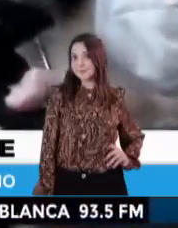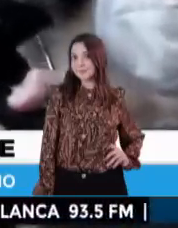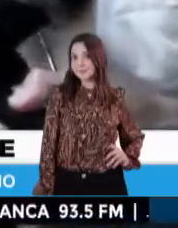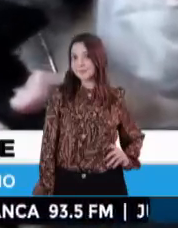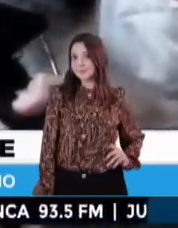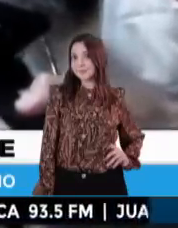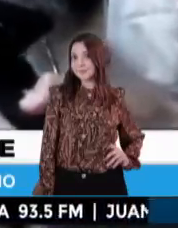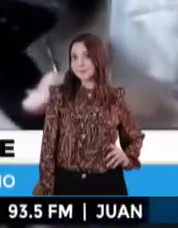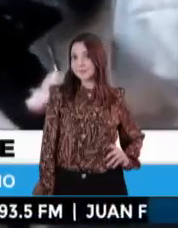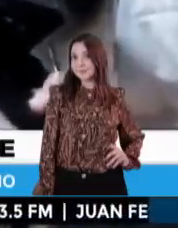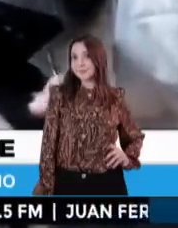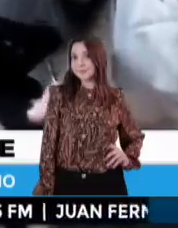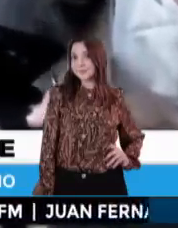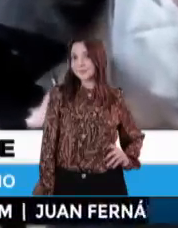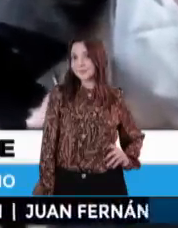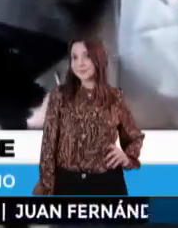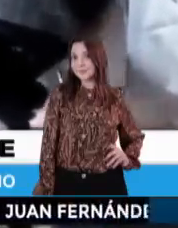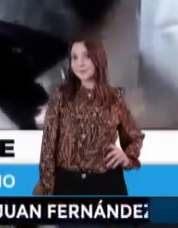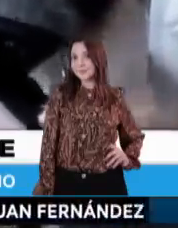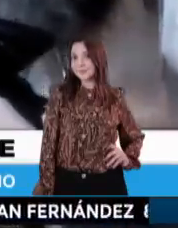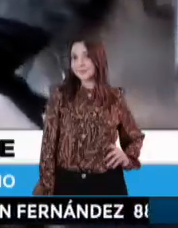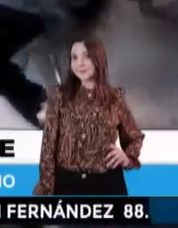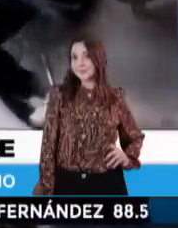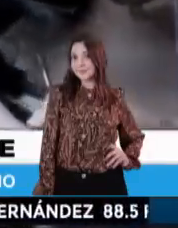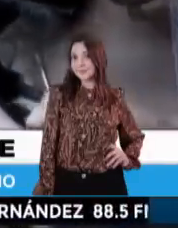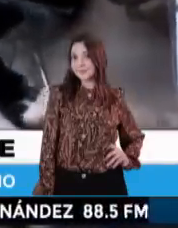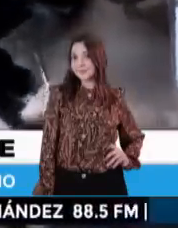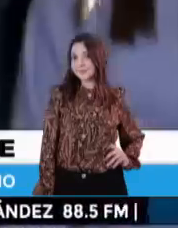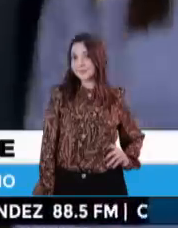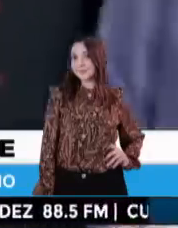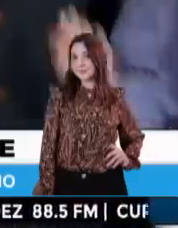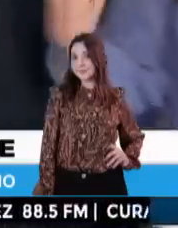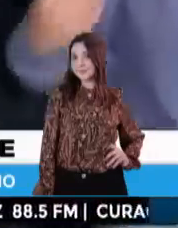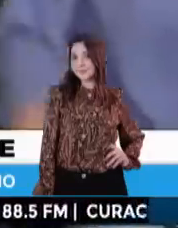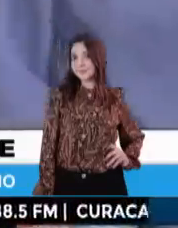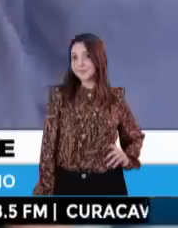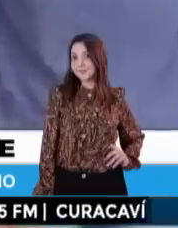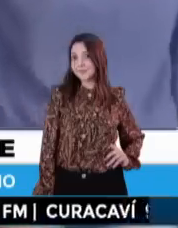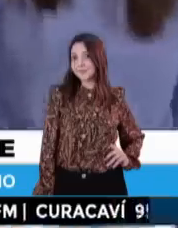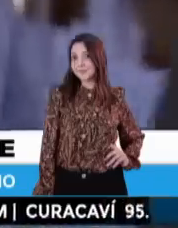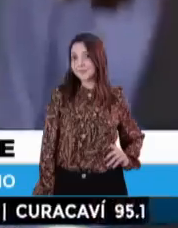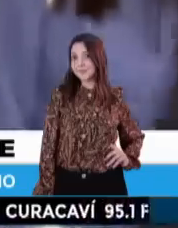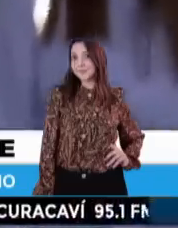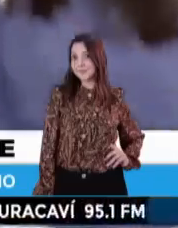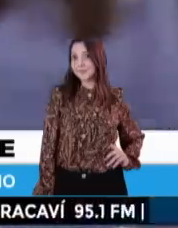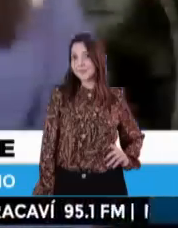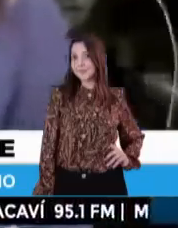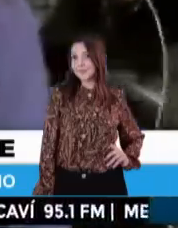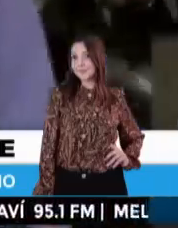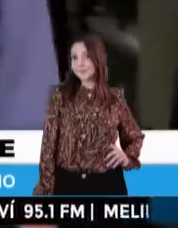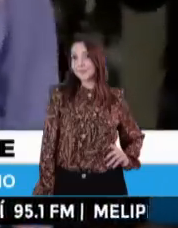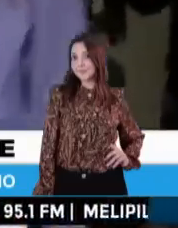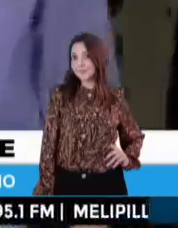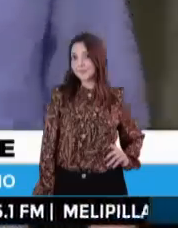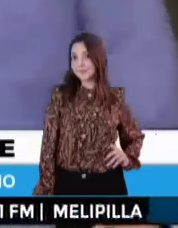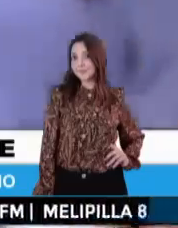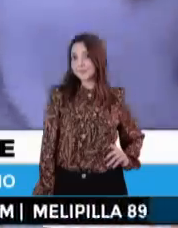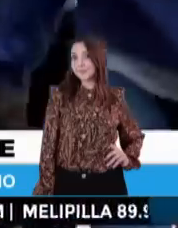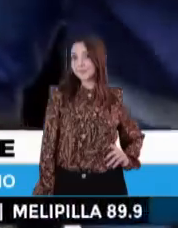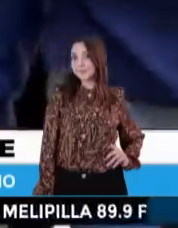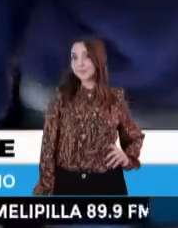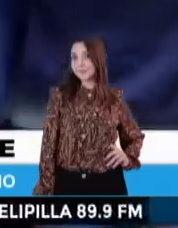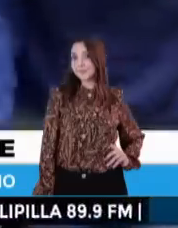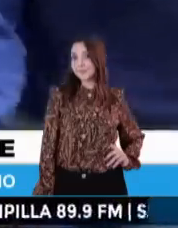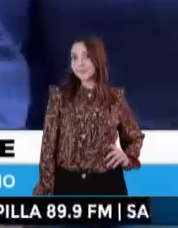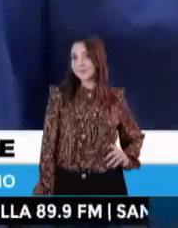vamos a ver que día a día van a salir más figuras señalando que van a votar rechazo en este caso o apruebo, por